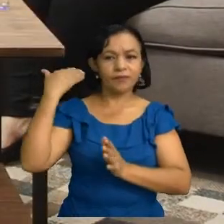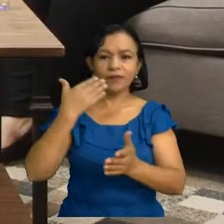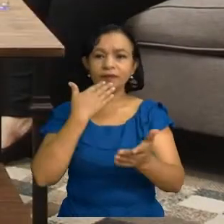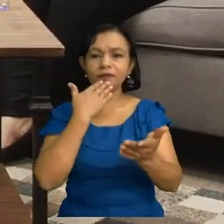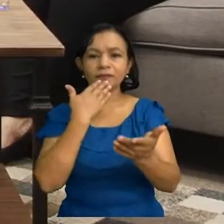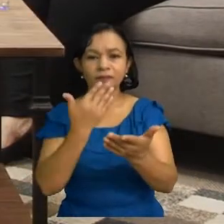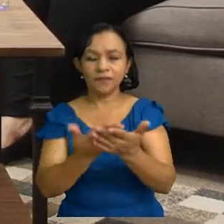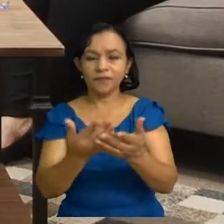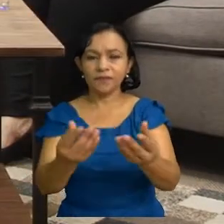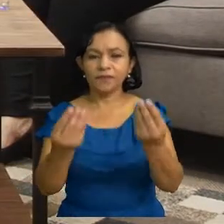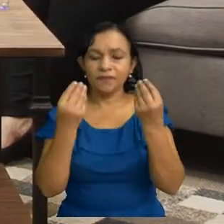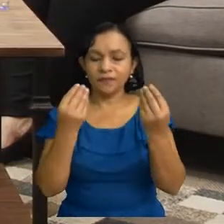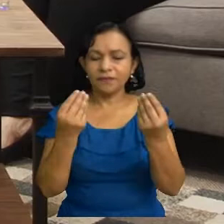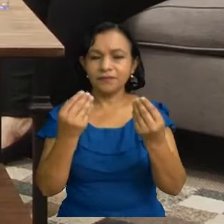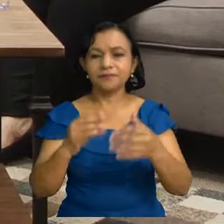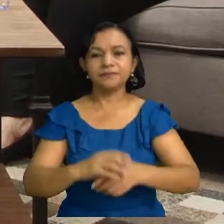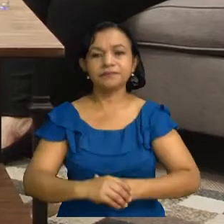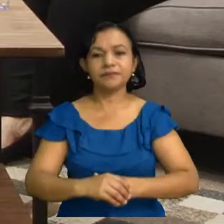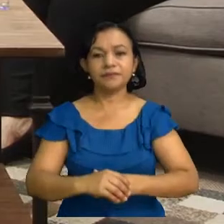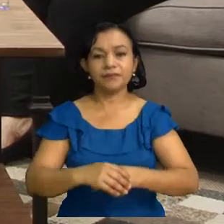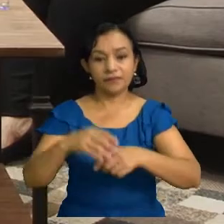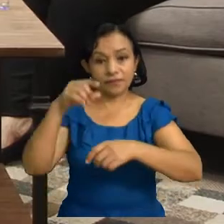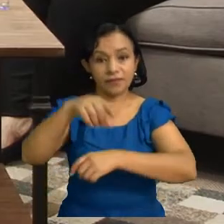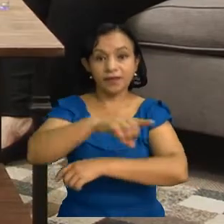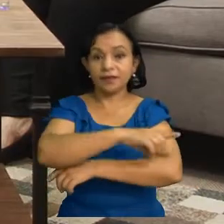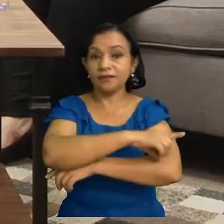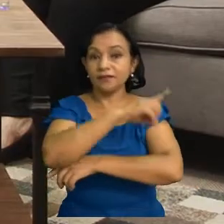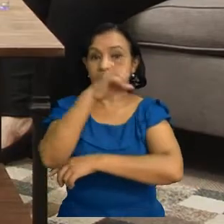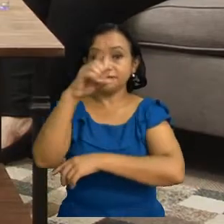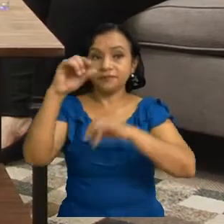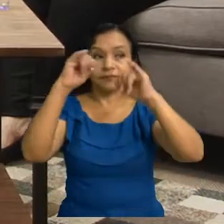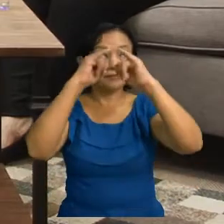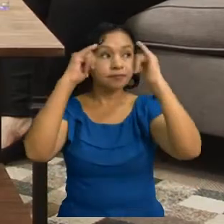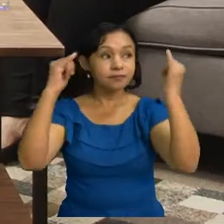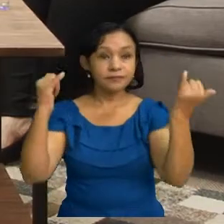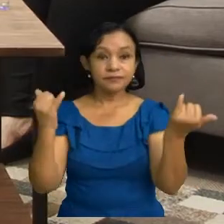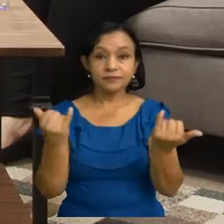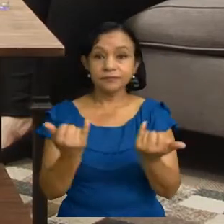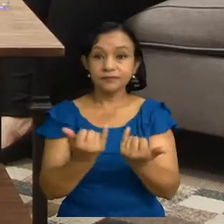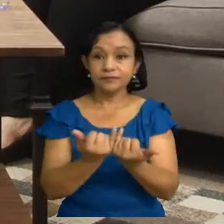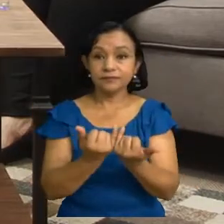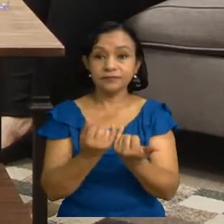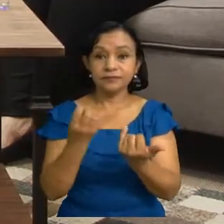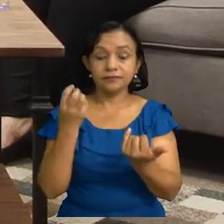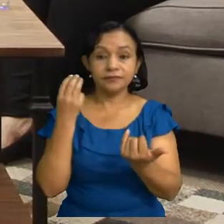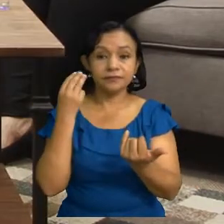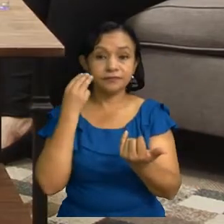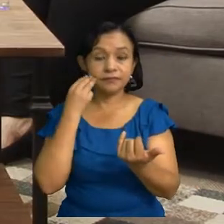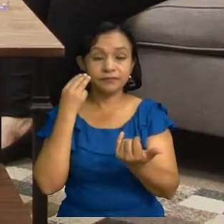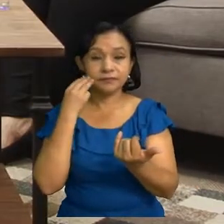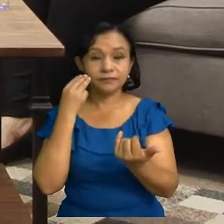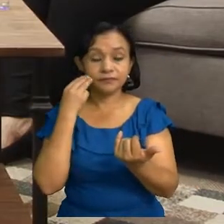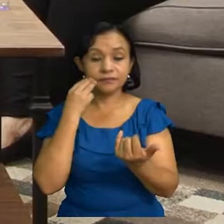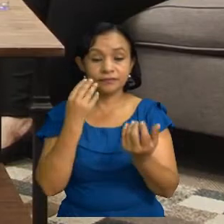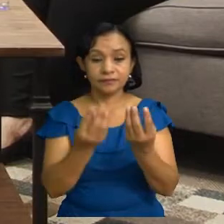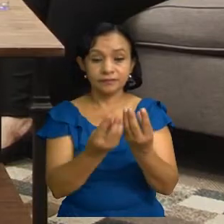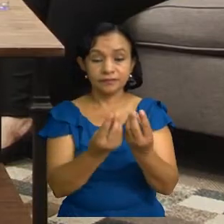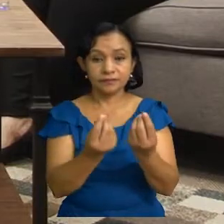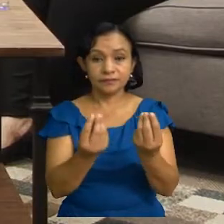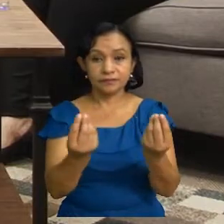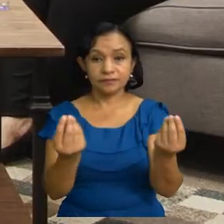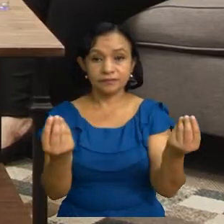tenemos que destacar que este día internacional de la madre tierra en nicaragua lo celebramos